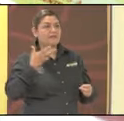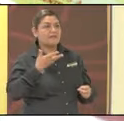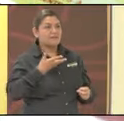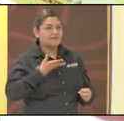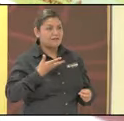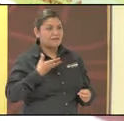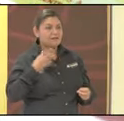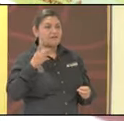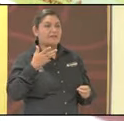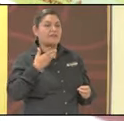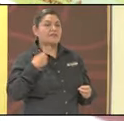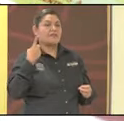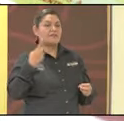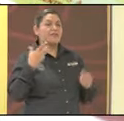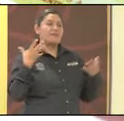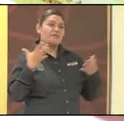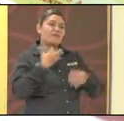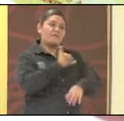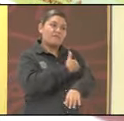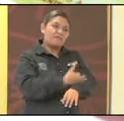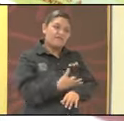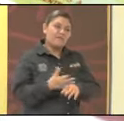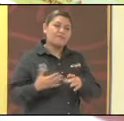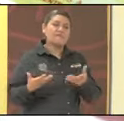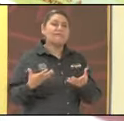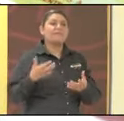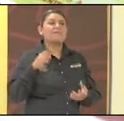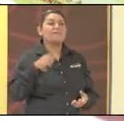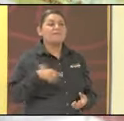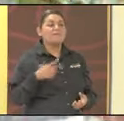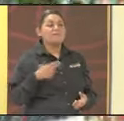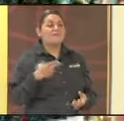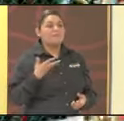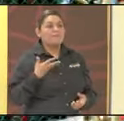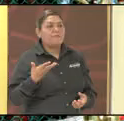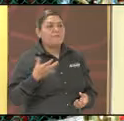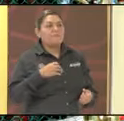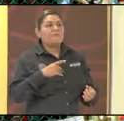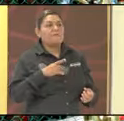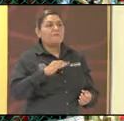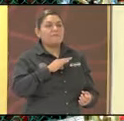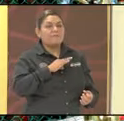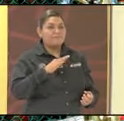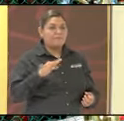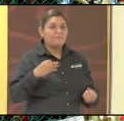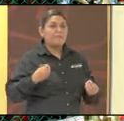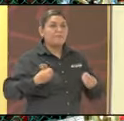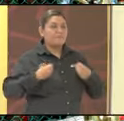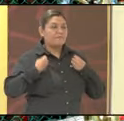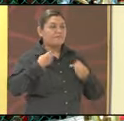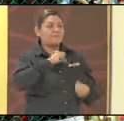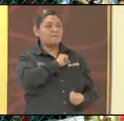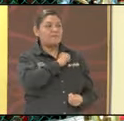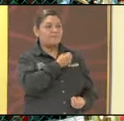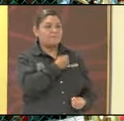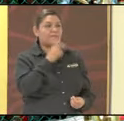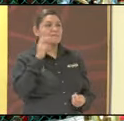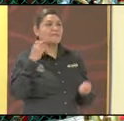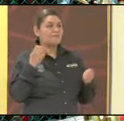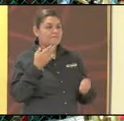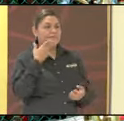tengamos una convivencia familiar y además también pues que tengamos la posibilidad de, de vivir sanos y estar